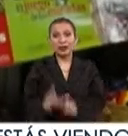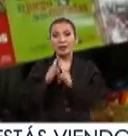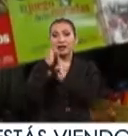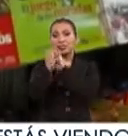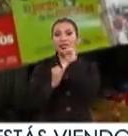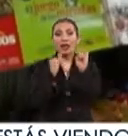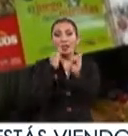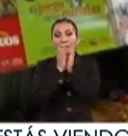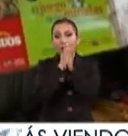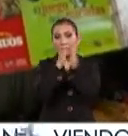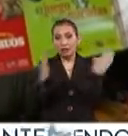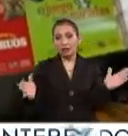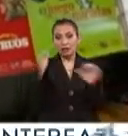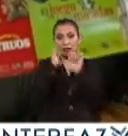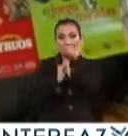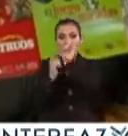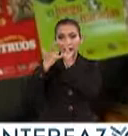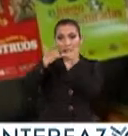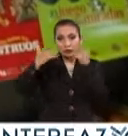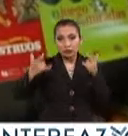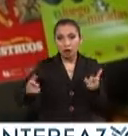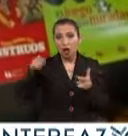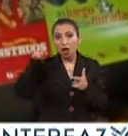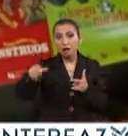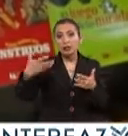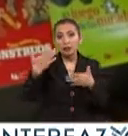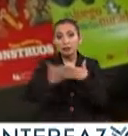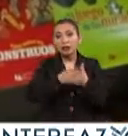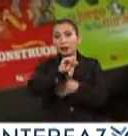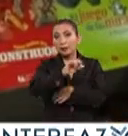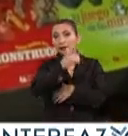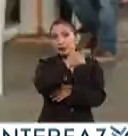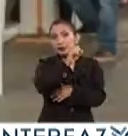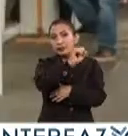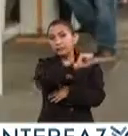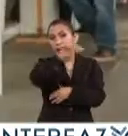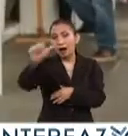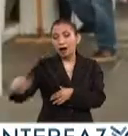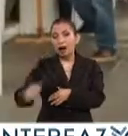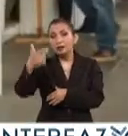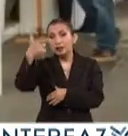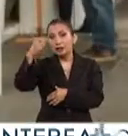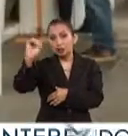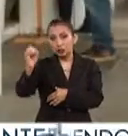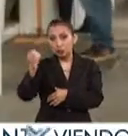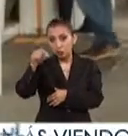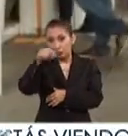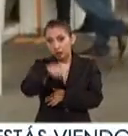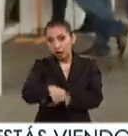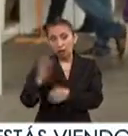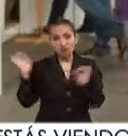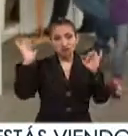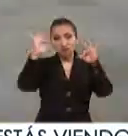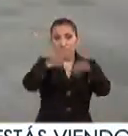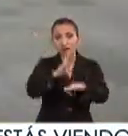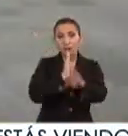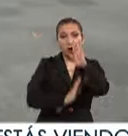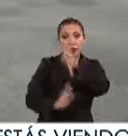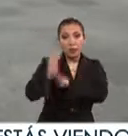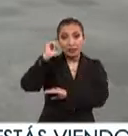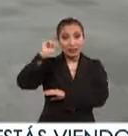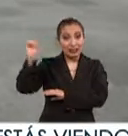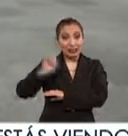Feria Internacional del Libro de Antropología e Historia se realizará del 27 de septiembre al 7 de octubre con la presencia de Bolivia